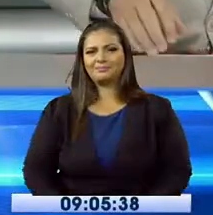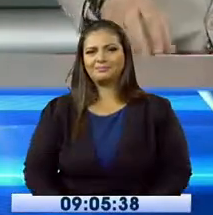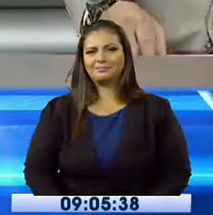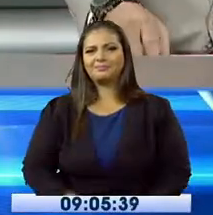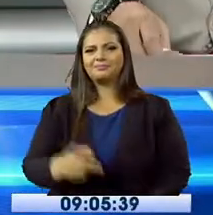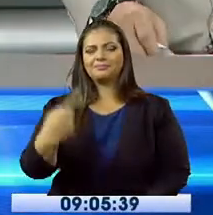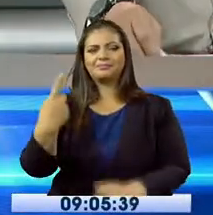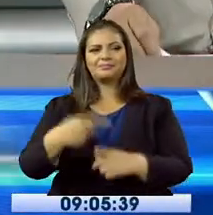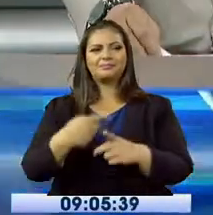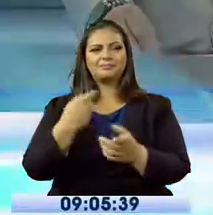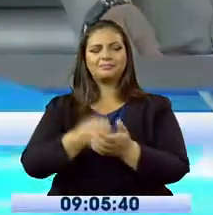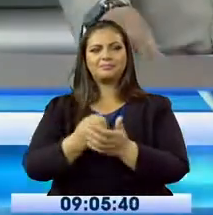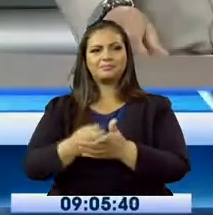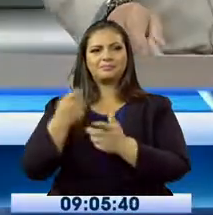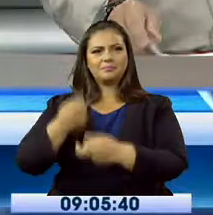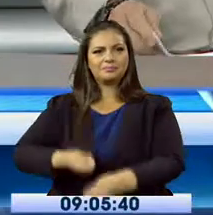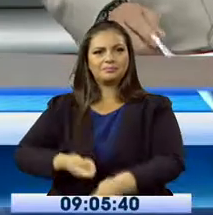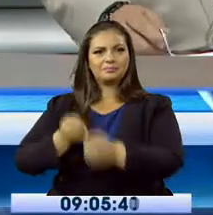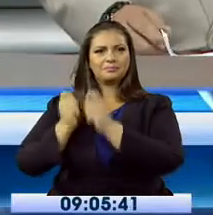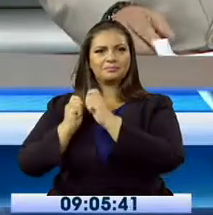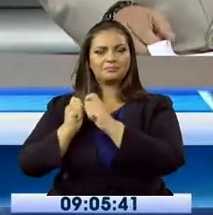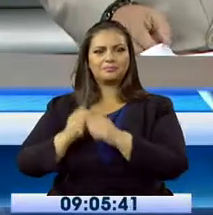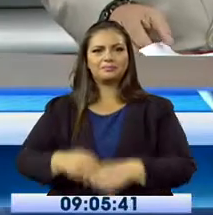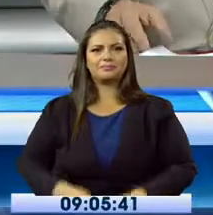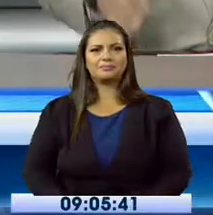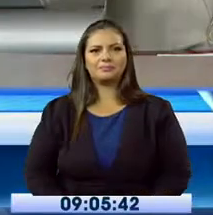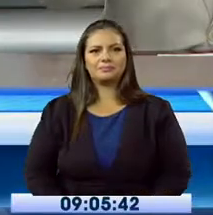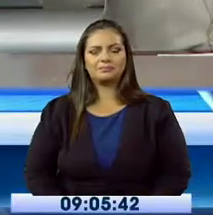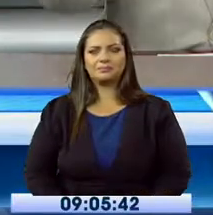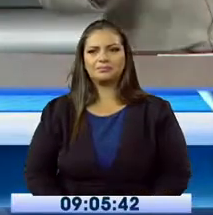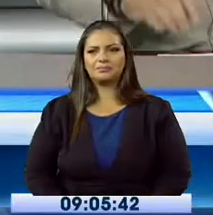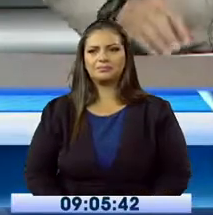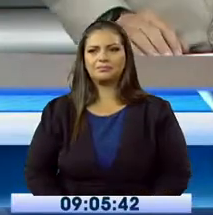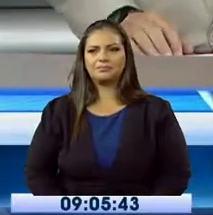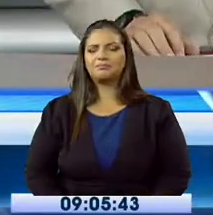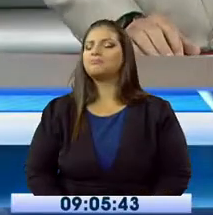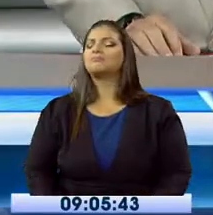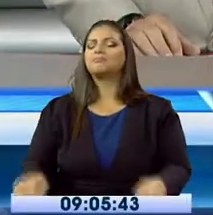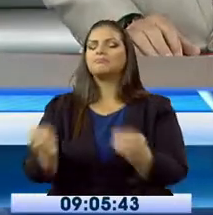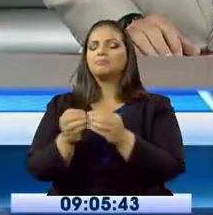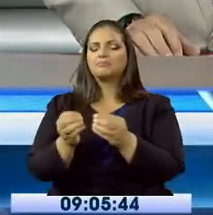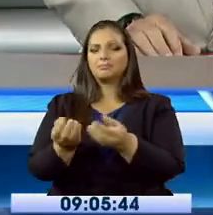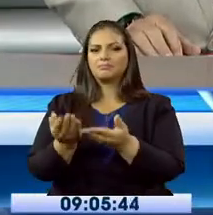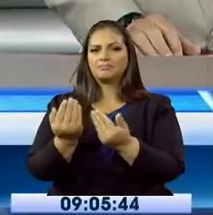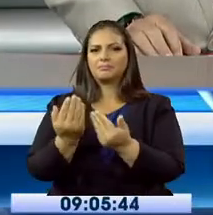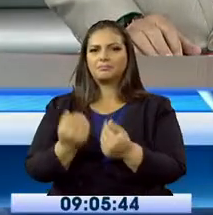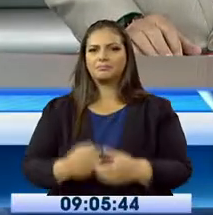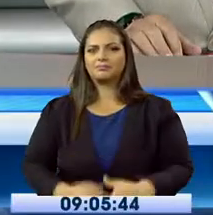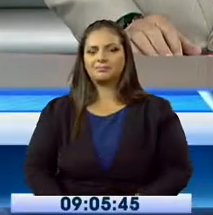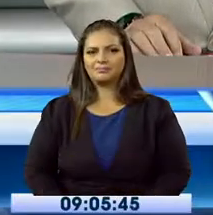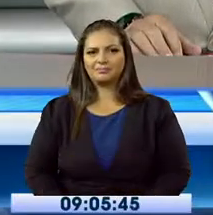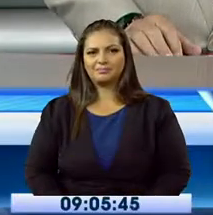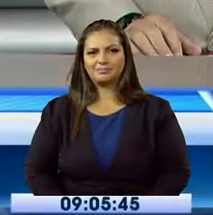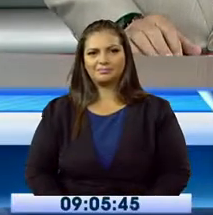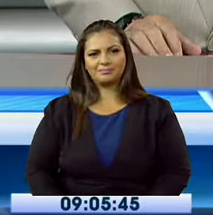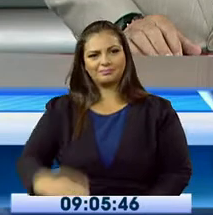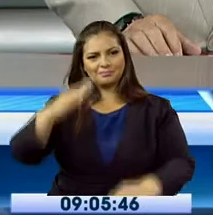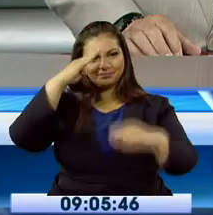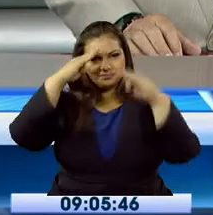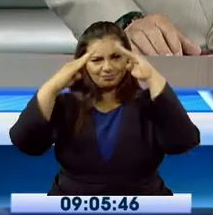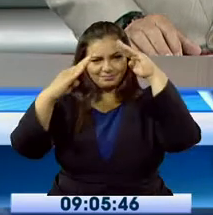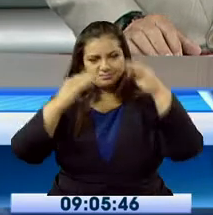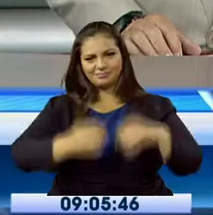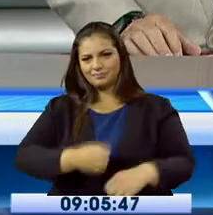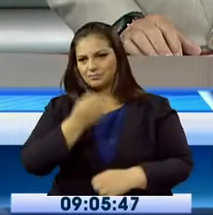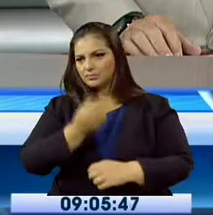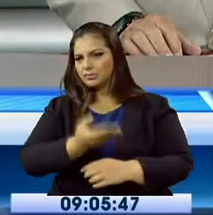es el mercado de Caraguay. Enrique, nuevamente contigo para ver qué novedades más tienes por allá. Hola, ¿qué tal, Hugo? Buenos días, amigos